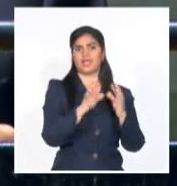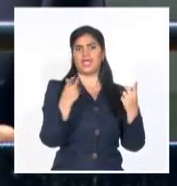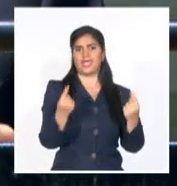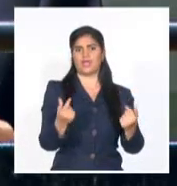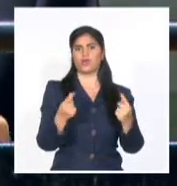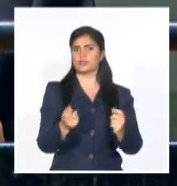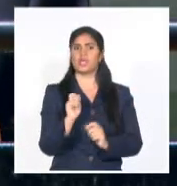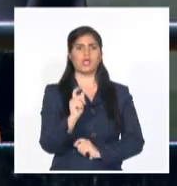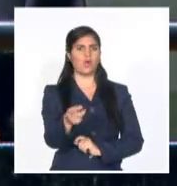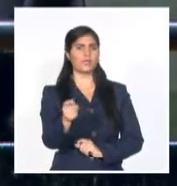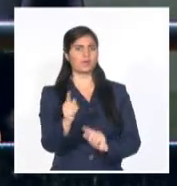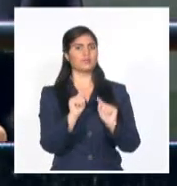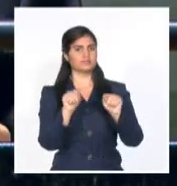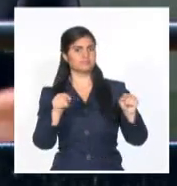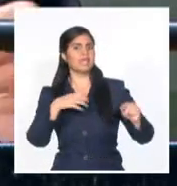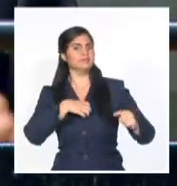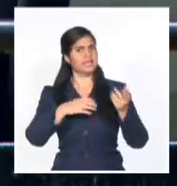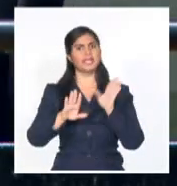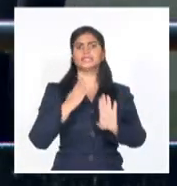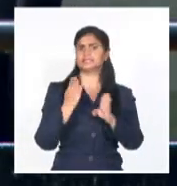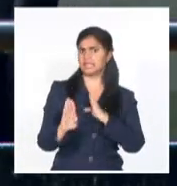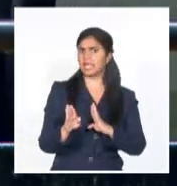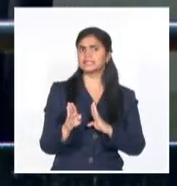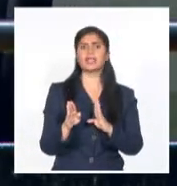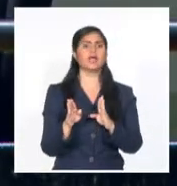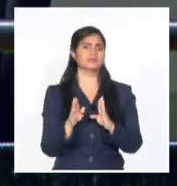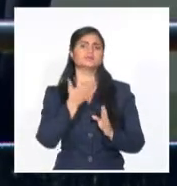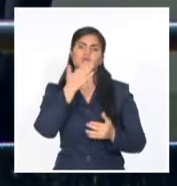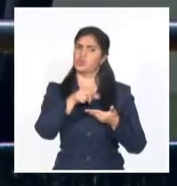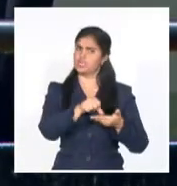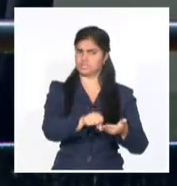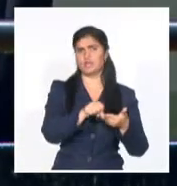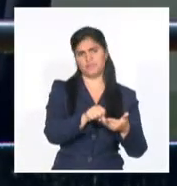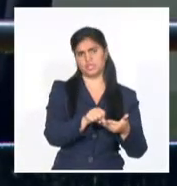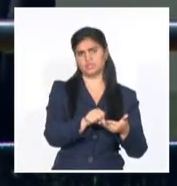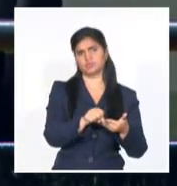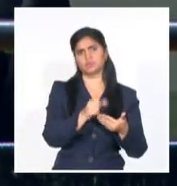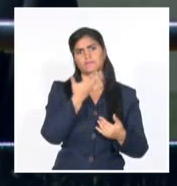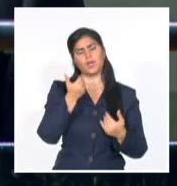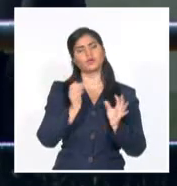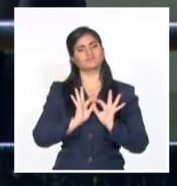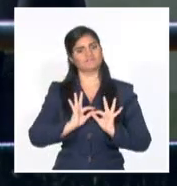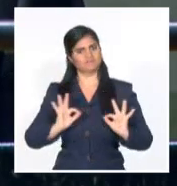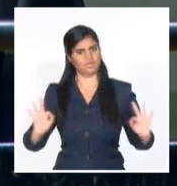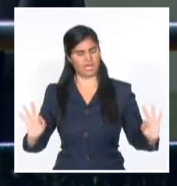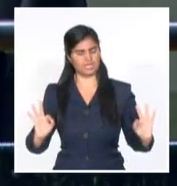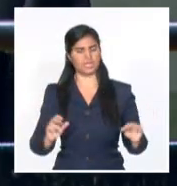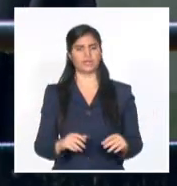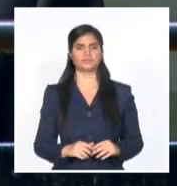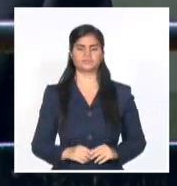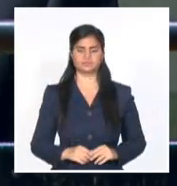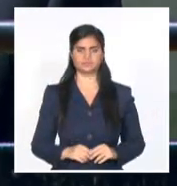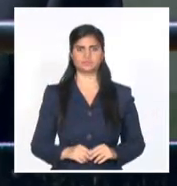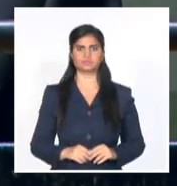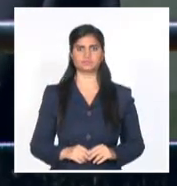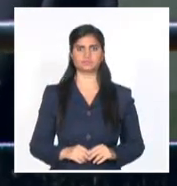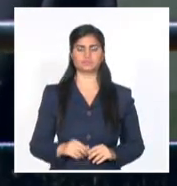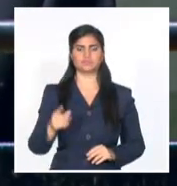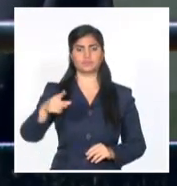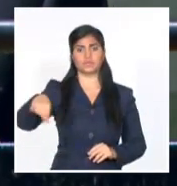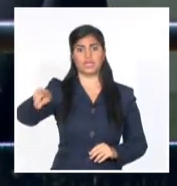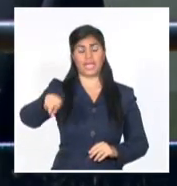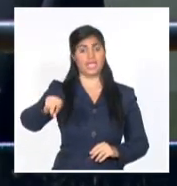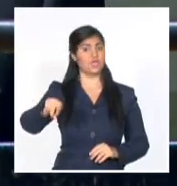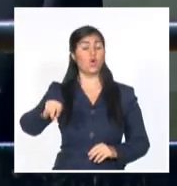financieros indispensables, deprimir el nivel de vida de la población, imponer una escasez continua